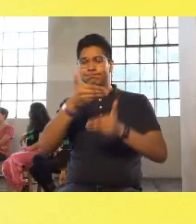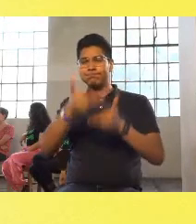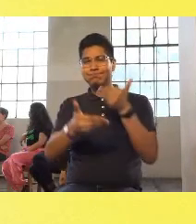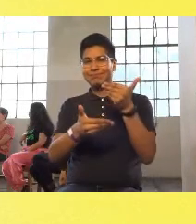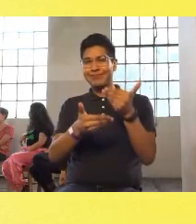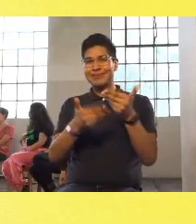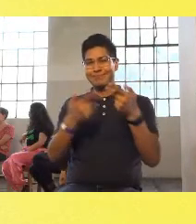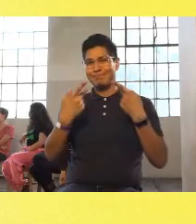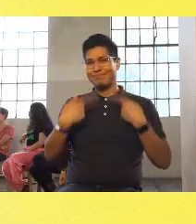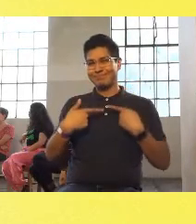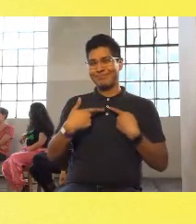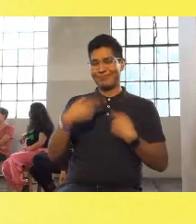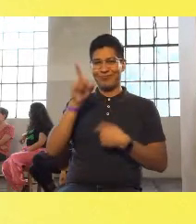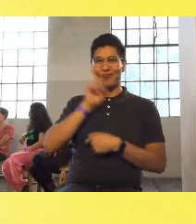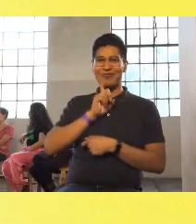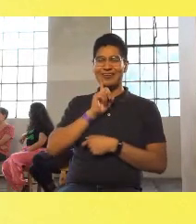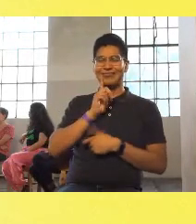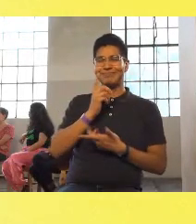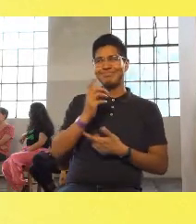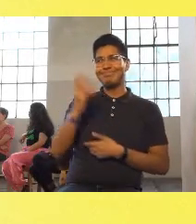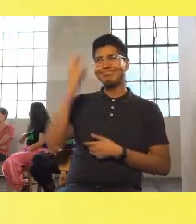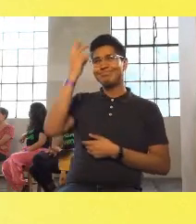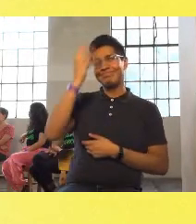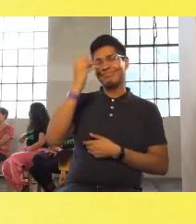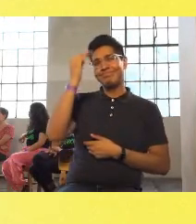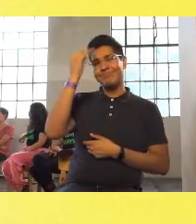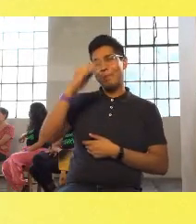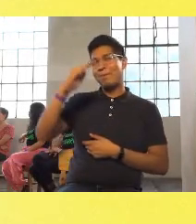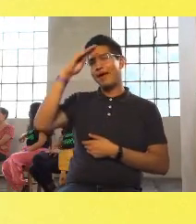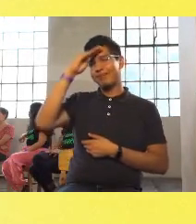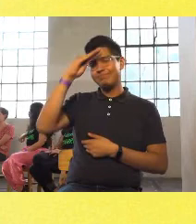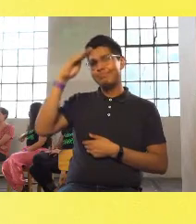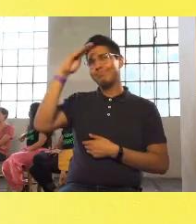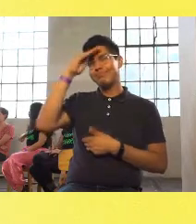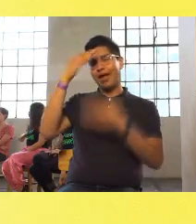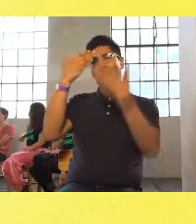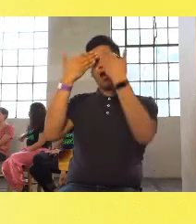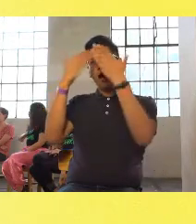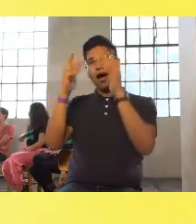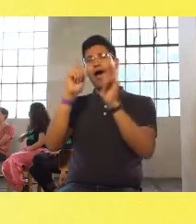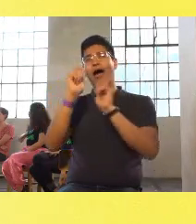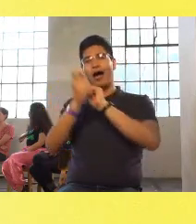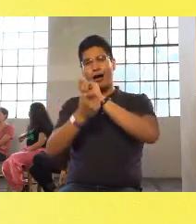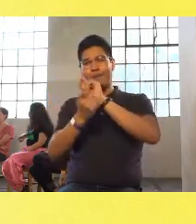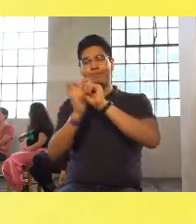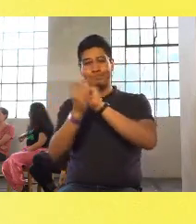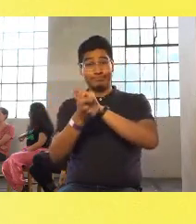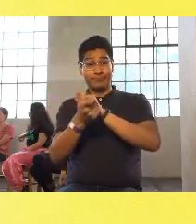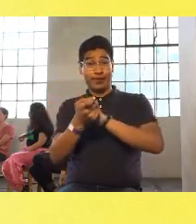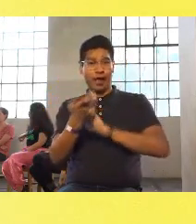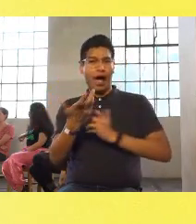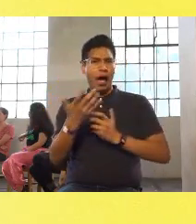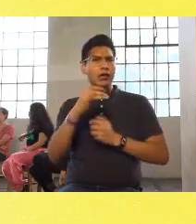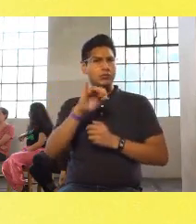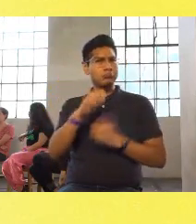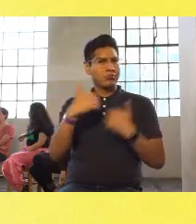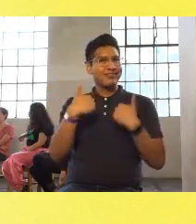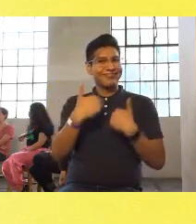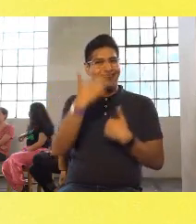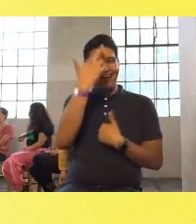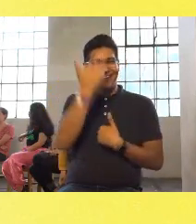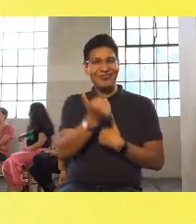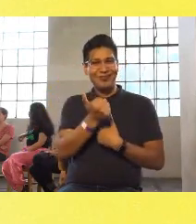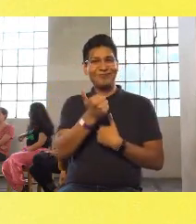cada una de nosotras empezamos a cuestionarnos, empezamos como a despertar en esta conciencia feminista, pues claro que el proyecto ha